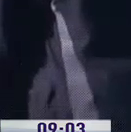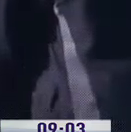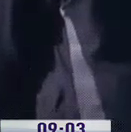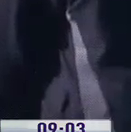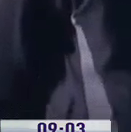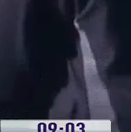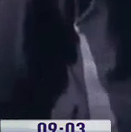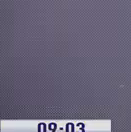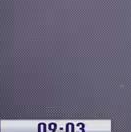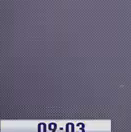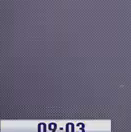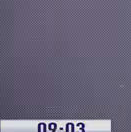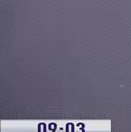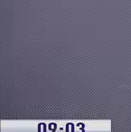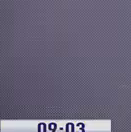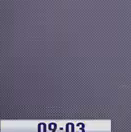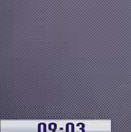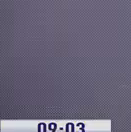noche y día con